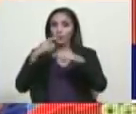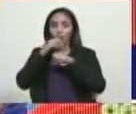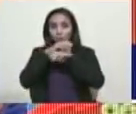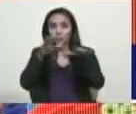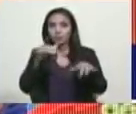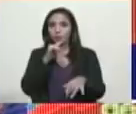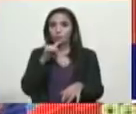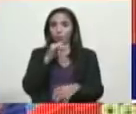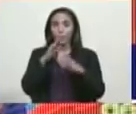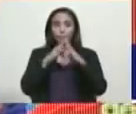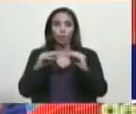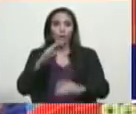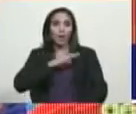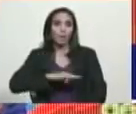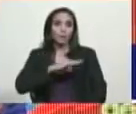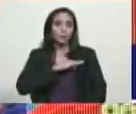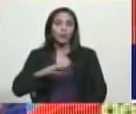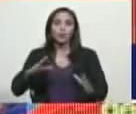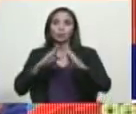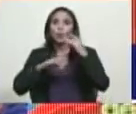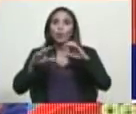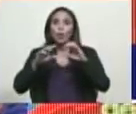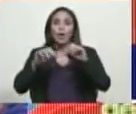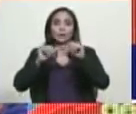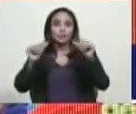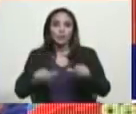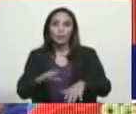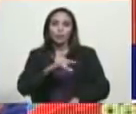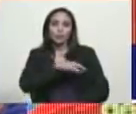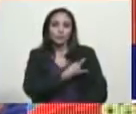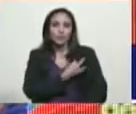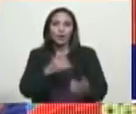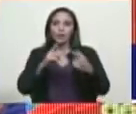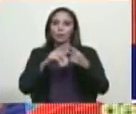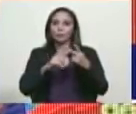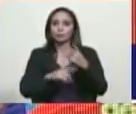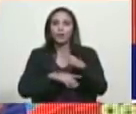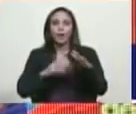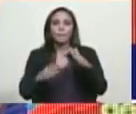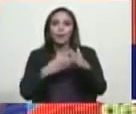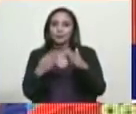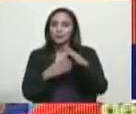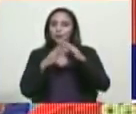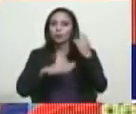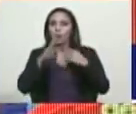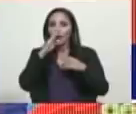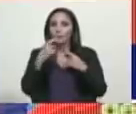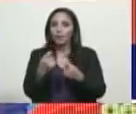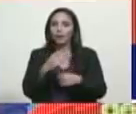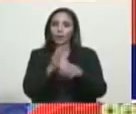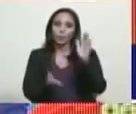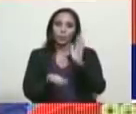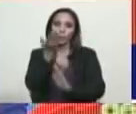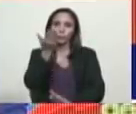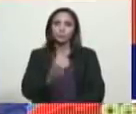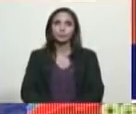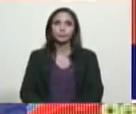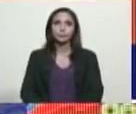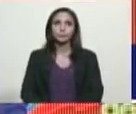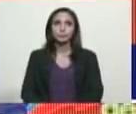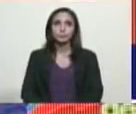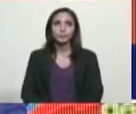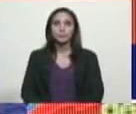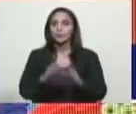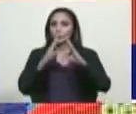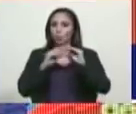becas educativas de todo el sistema educativo venezolano, universitario, secundario, primario, que he establecido en sus